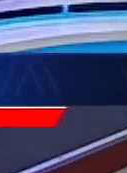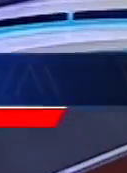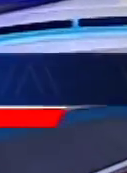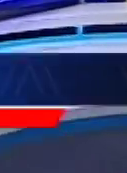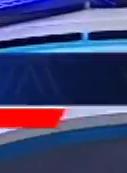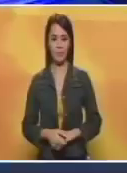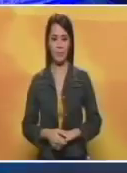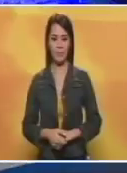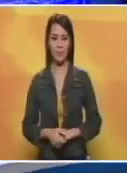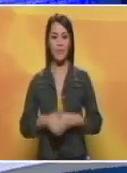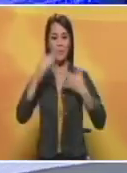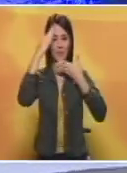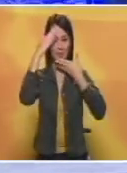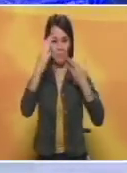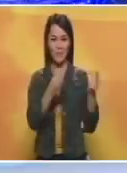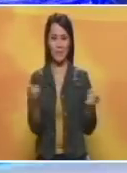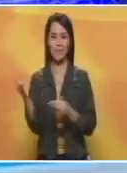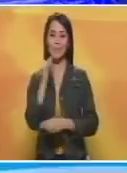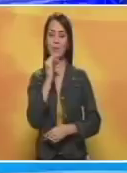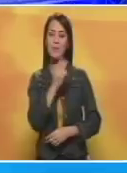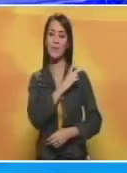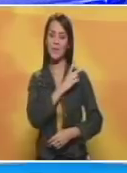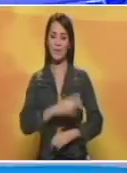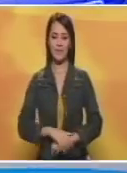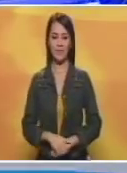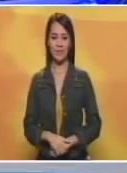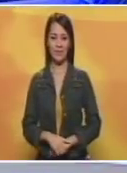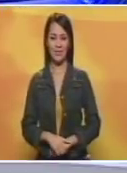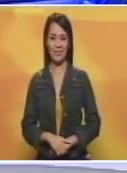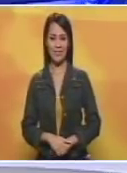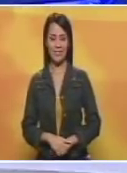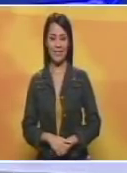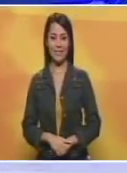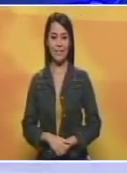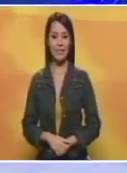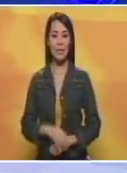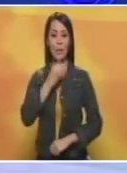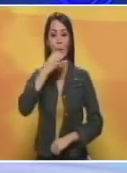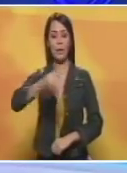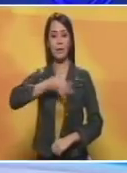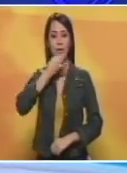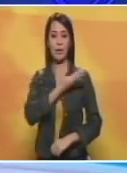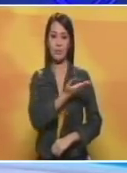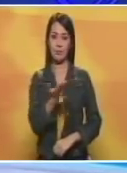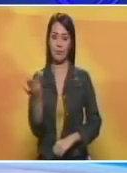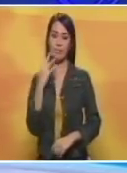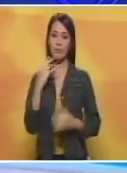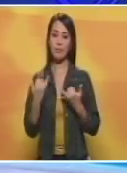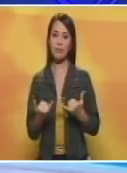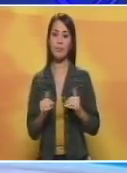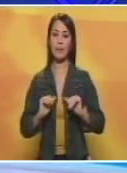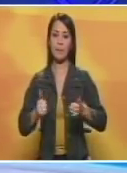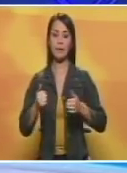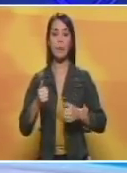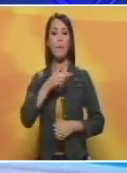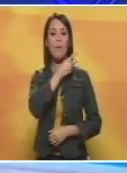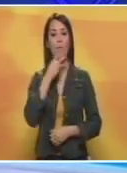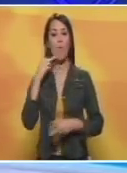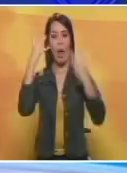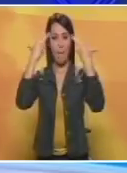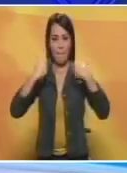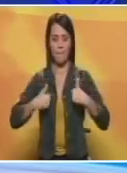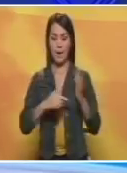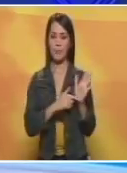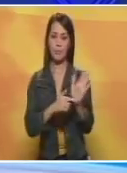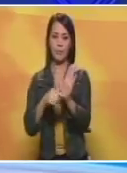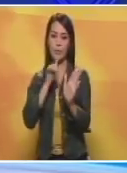hola qué tal amigos feliz tardes bienvenidos a la emisión meridiana de su noticiero venevisión buenas tardes a todos de inmediato ok ariel y cuadros y milagros sembraron